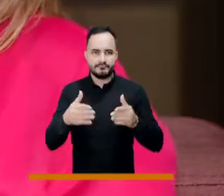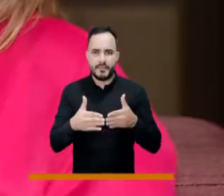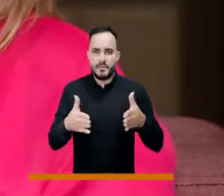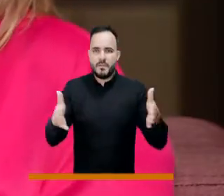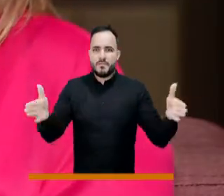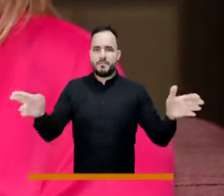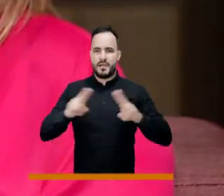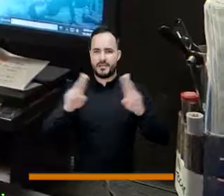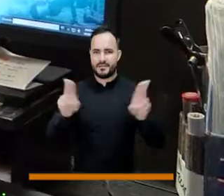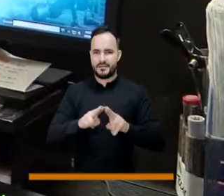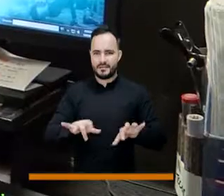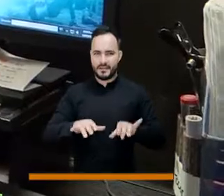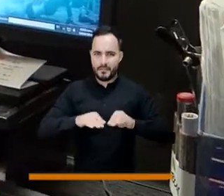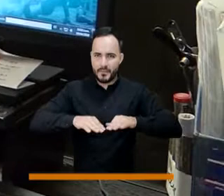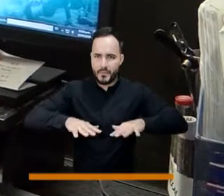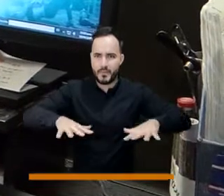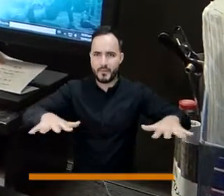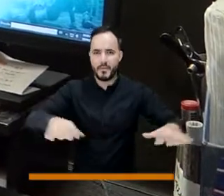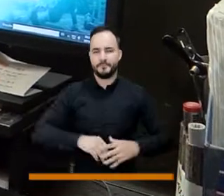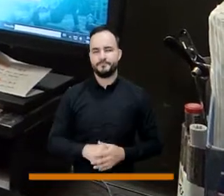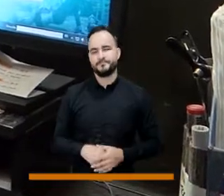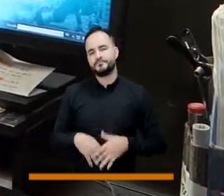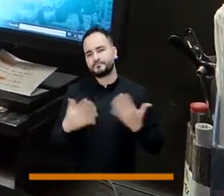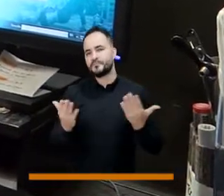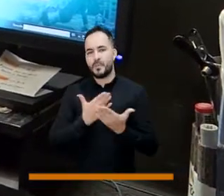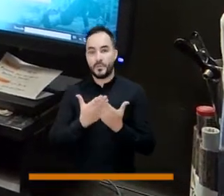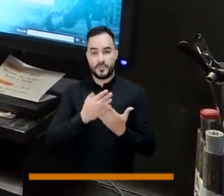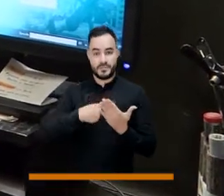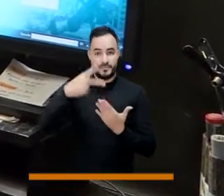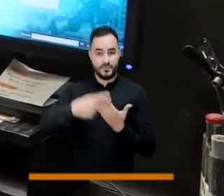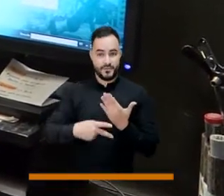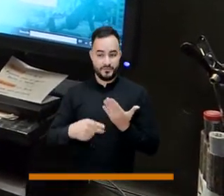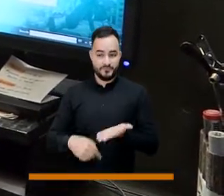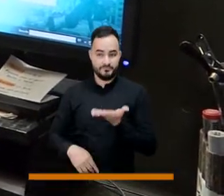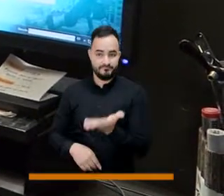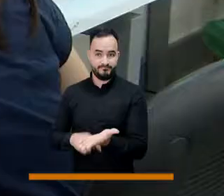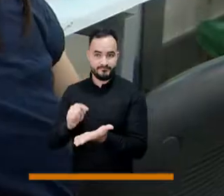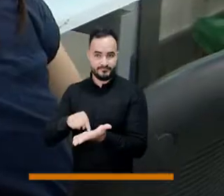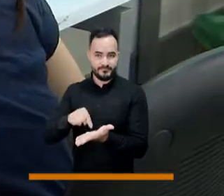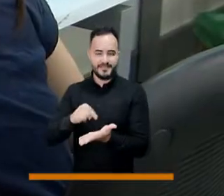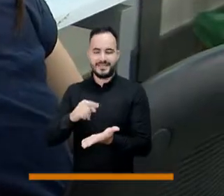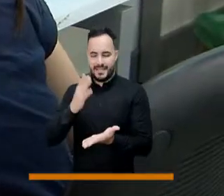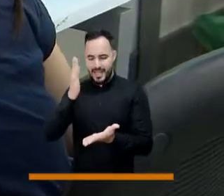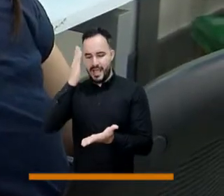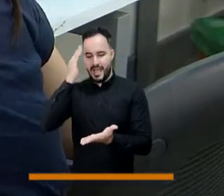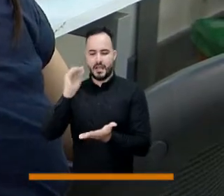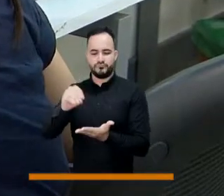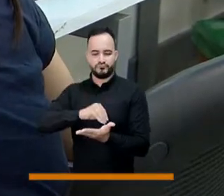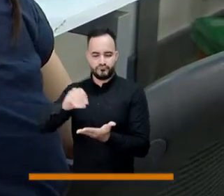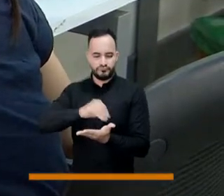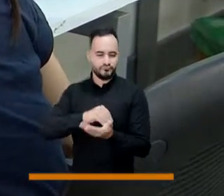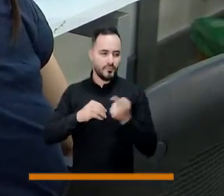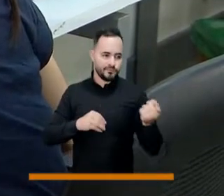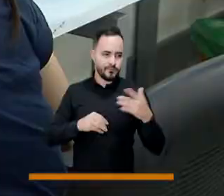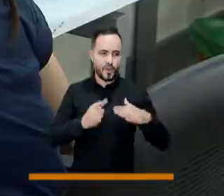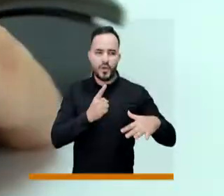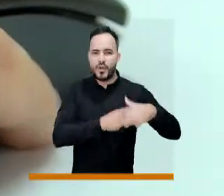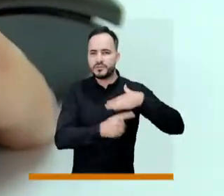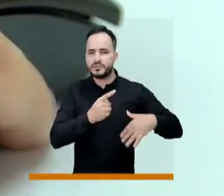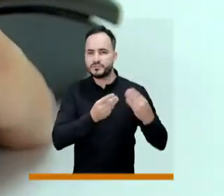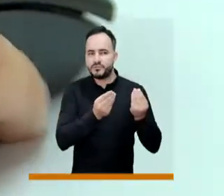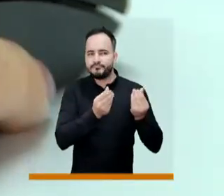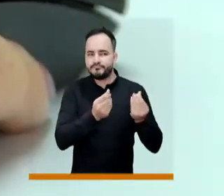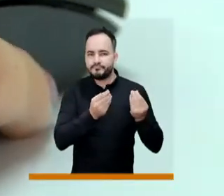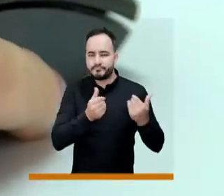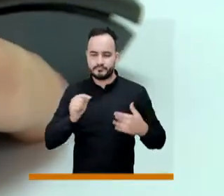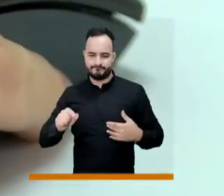masificar el uso de Internet. Entonces, el proyecto de acuerdo consciente de las necesidades presupuestales